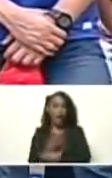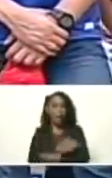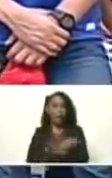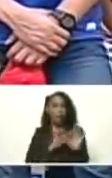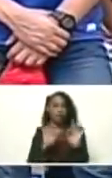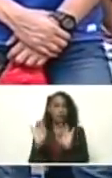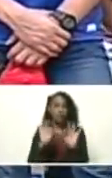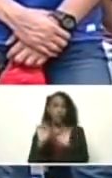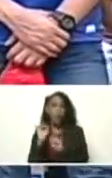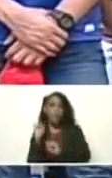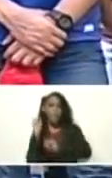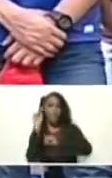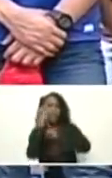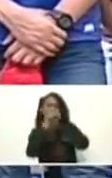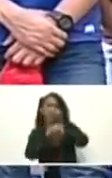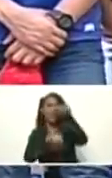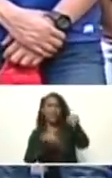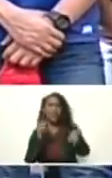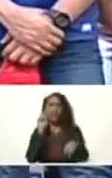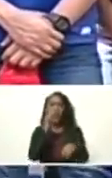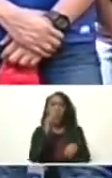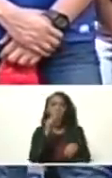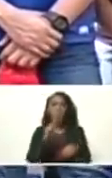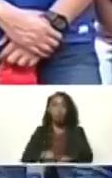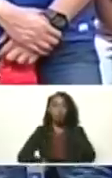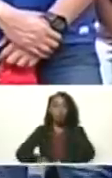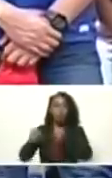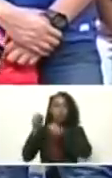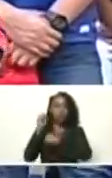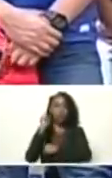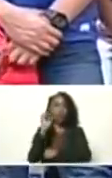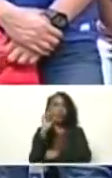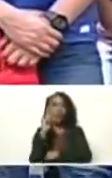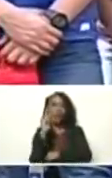los bombardeos y la destrucción de Irak.